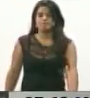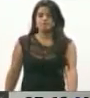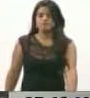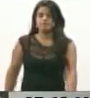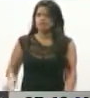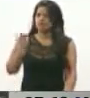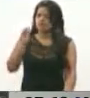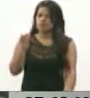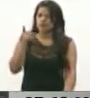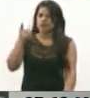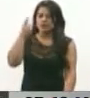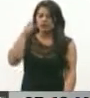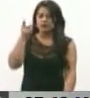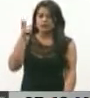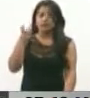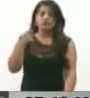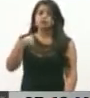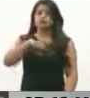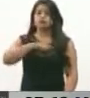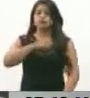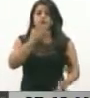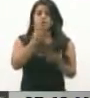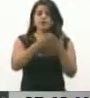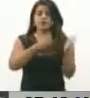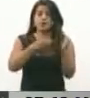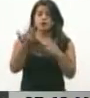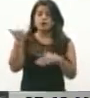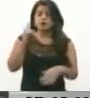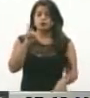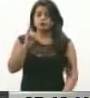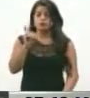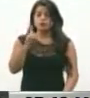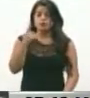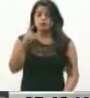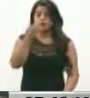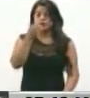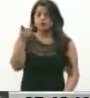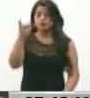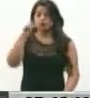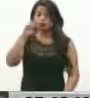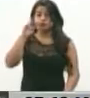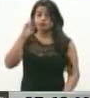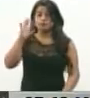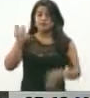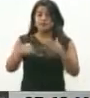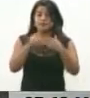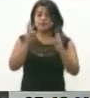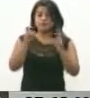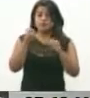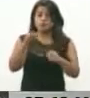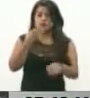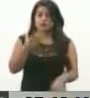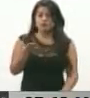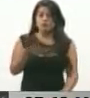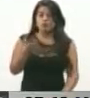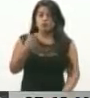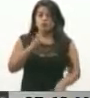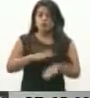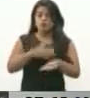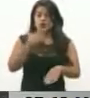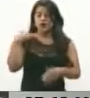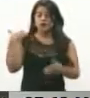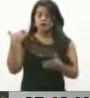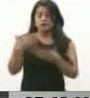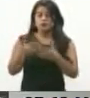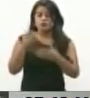Es importante que sepa la gente que eso no lo habíamos planificado antes, ¿no? Pero qué bueno que tocas ese punto, porque precisamente en estos días ha habido